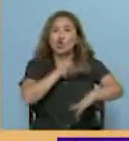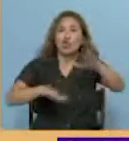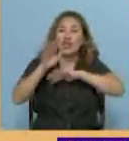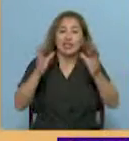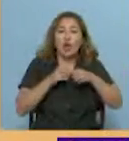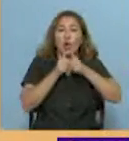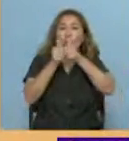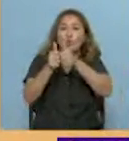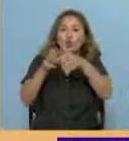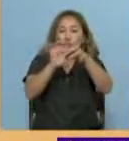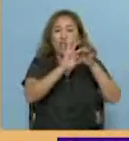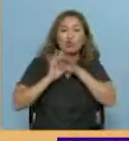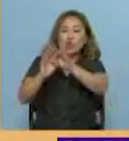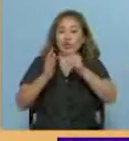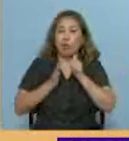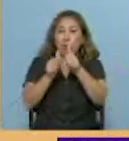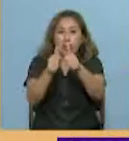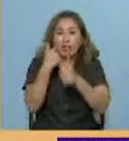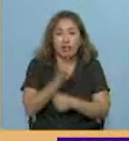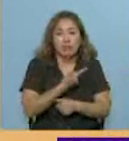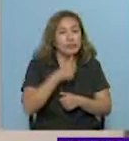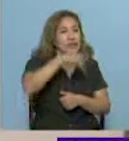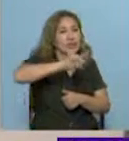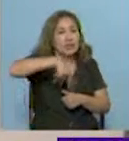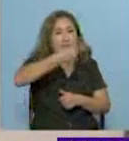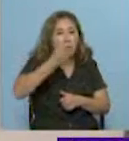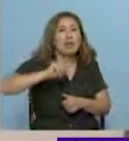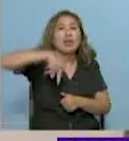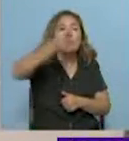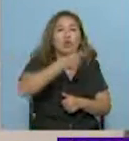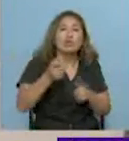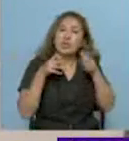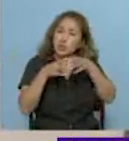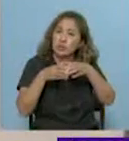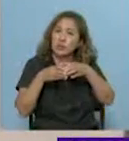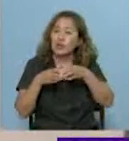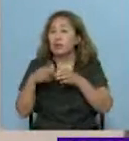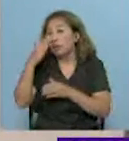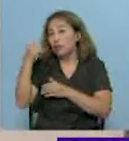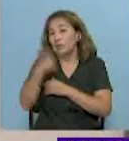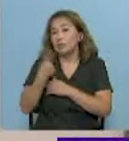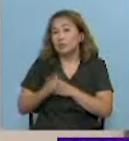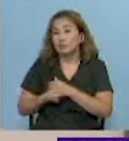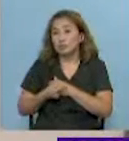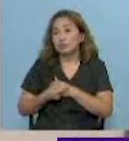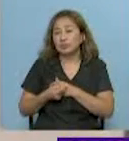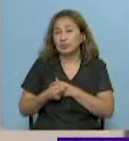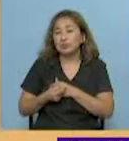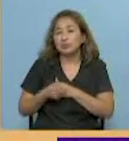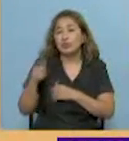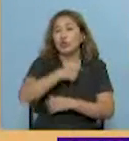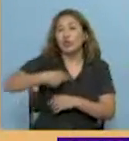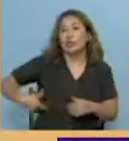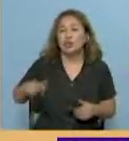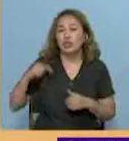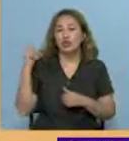y debemos ir para adelante y esperar reuniones para esta semana o la próxima nosotros después de haber estado ahí con el nuestro gobernador